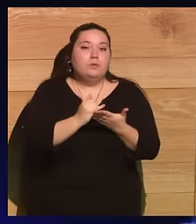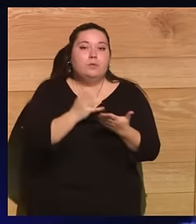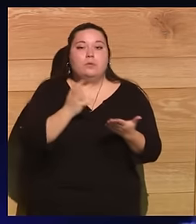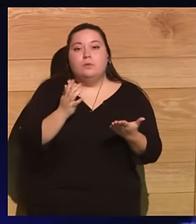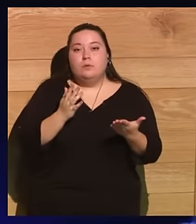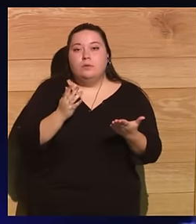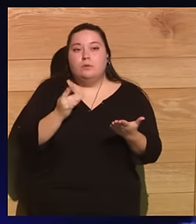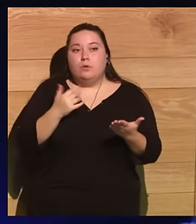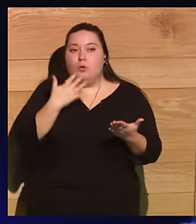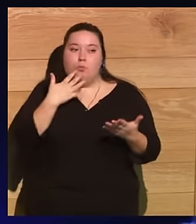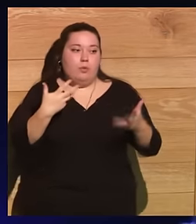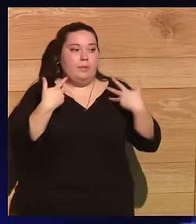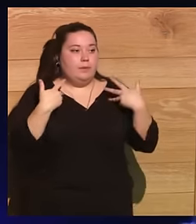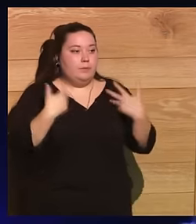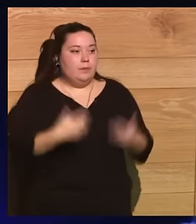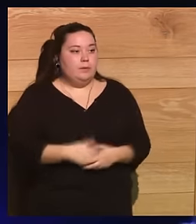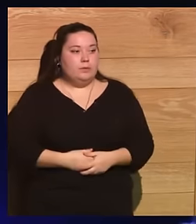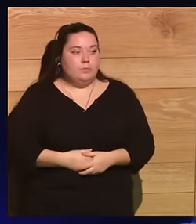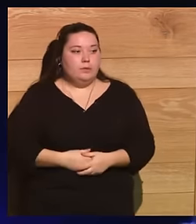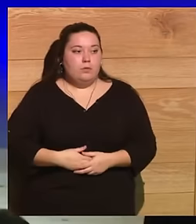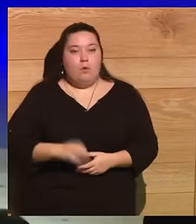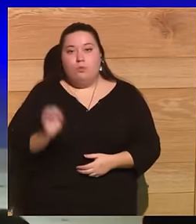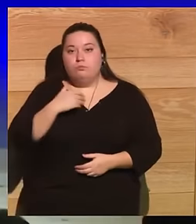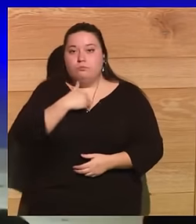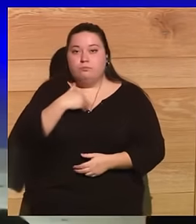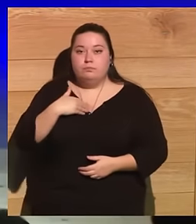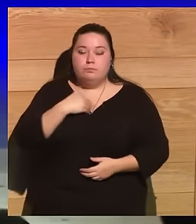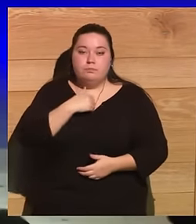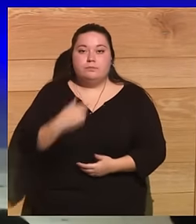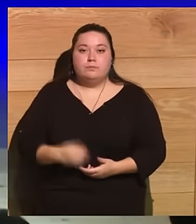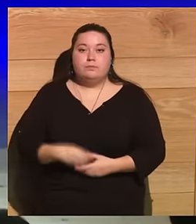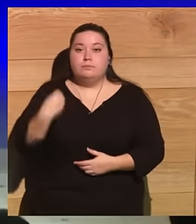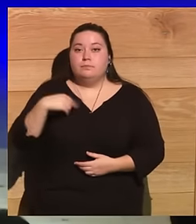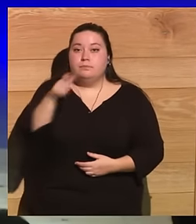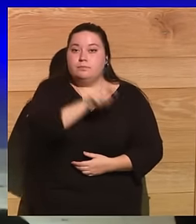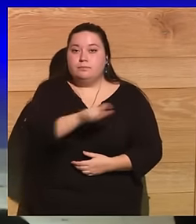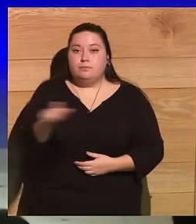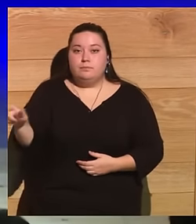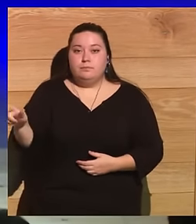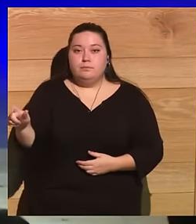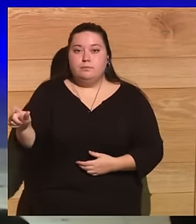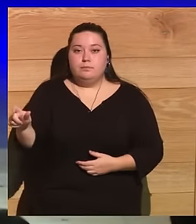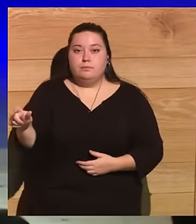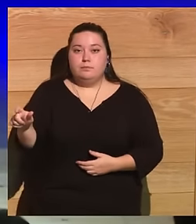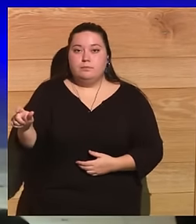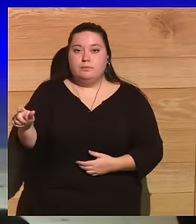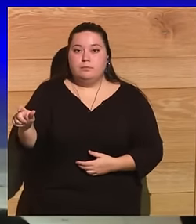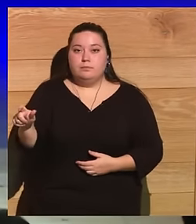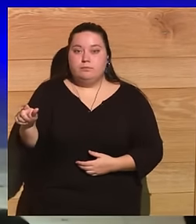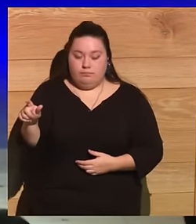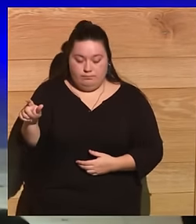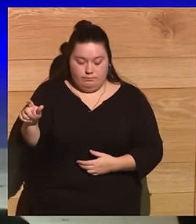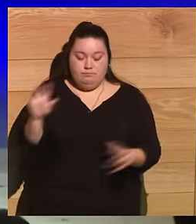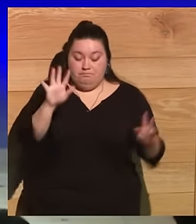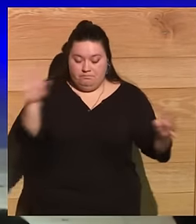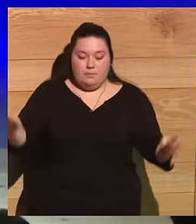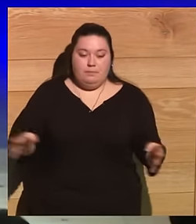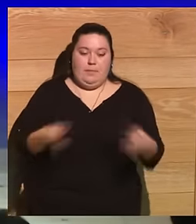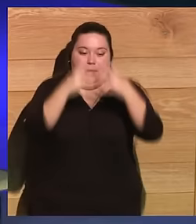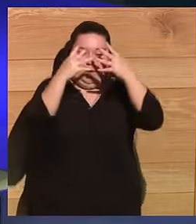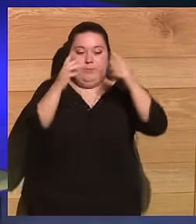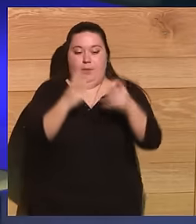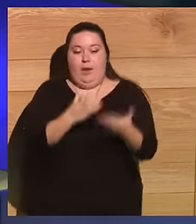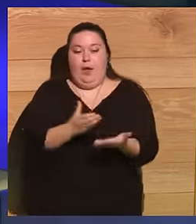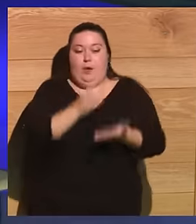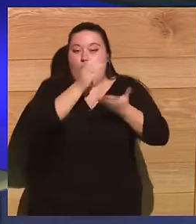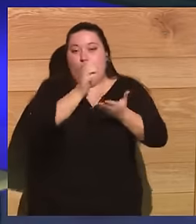una víctima, ¿no? Digamos, yo simplemente desempeñaba un papel, ¿no? Un poquito como la gente que está en la Copa del Mundo, que juega 10 minutos y ya